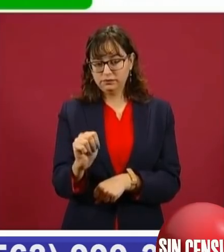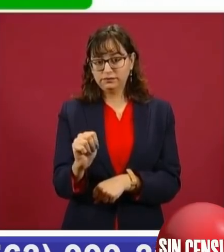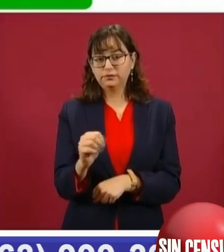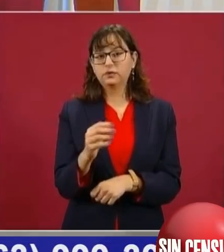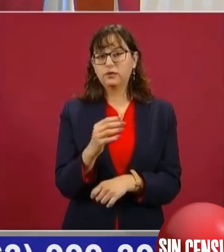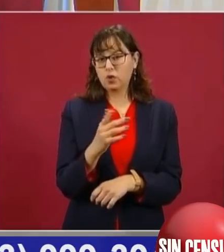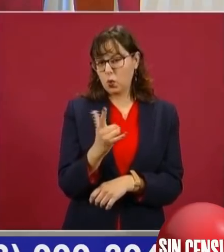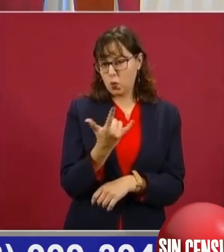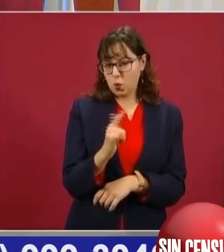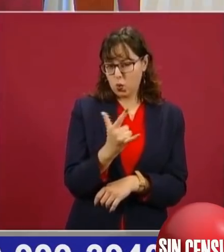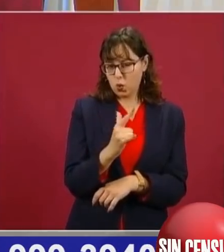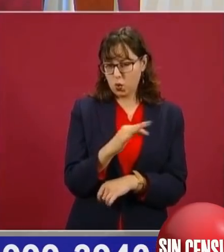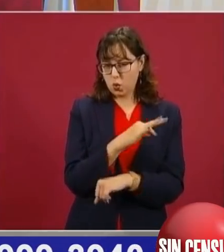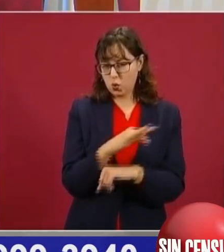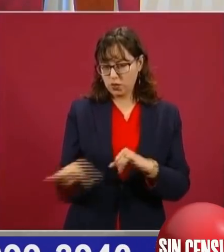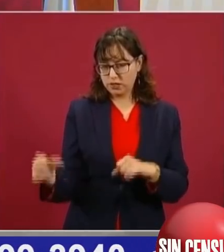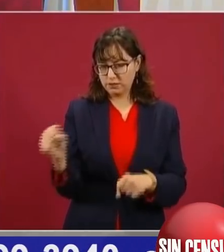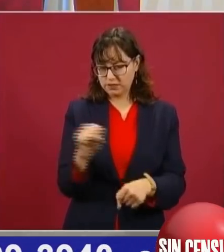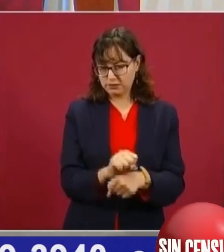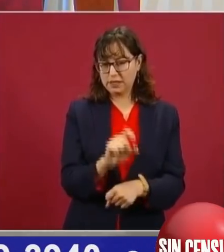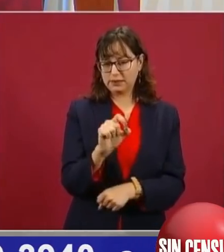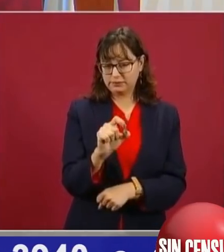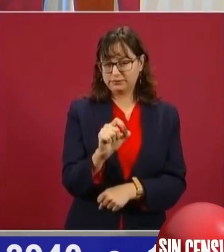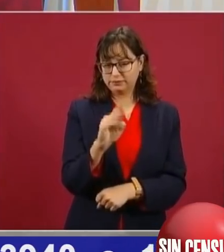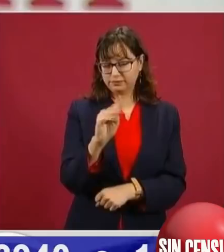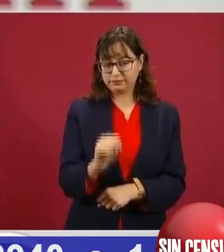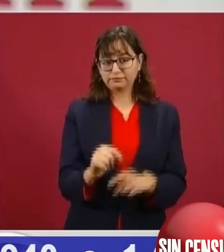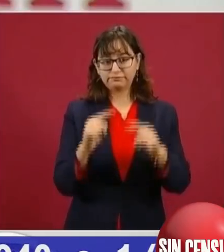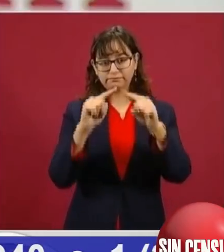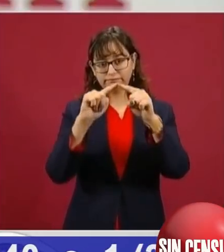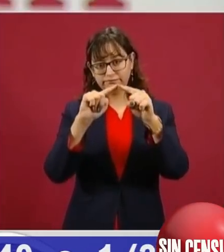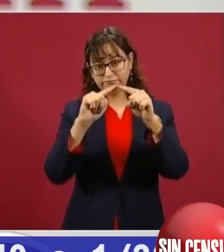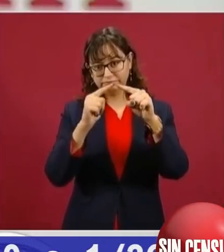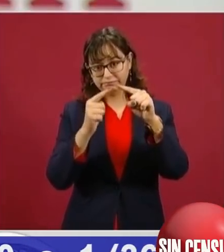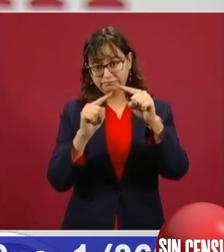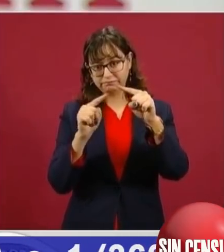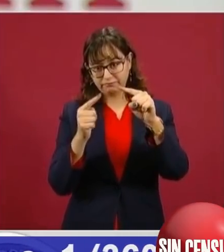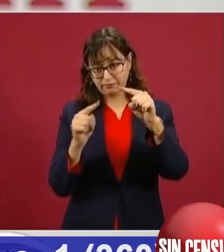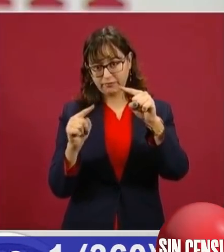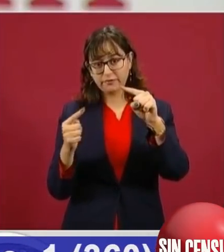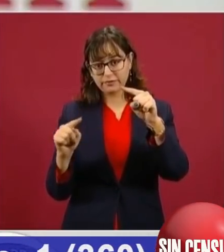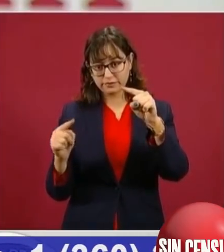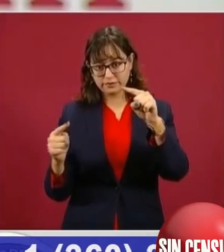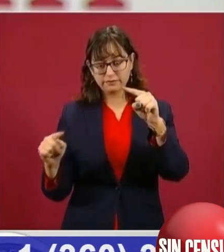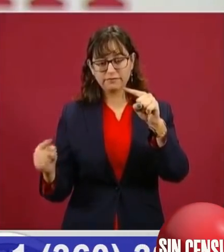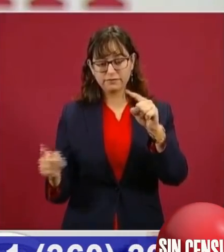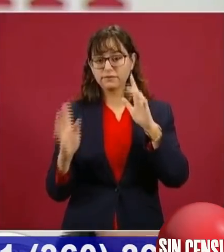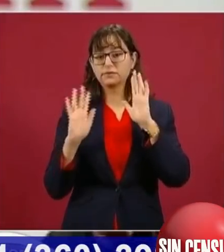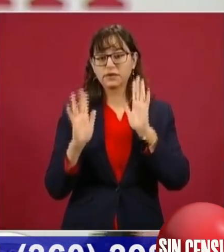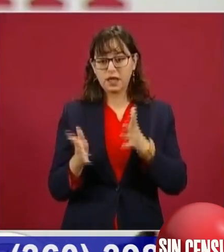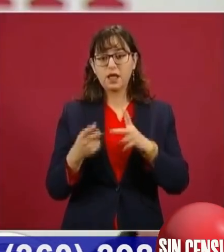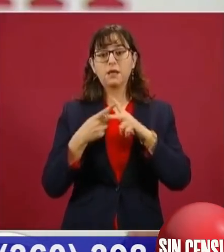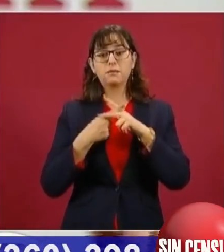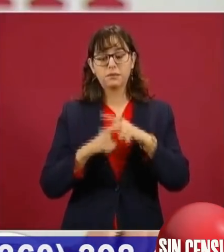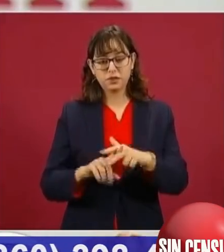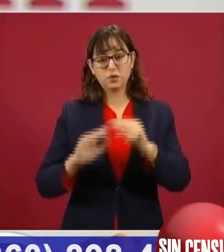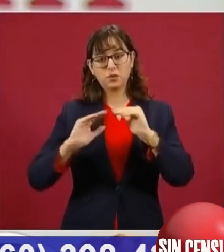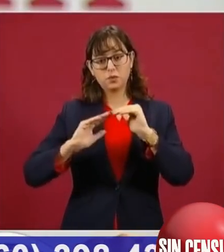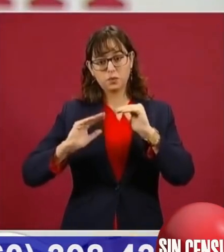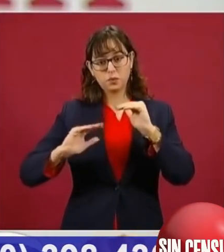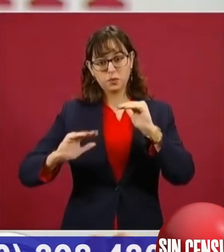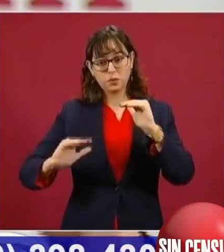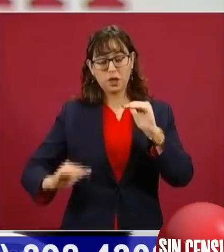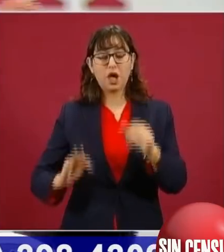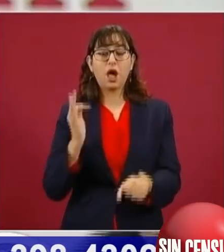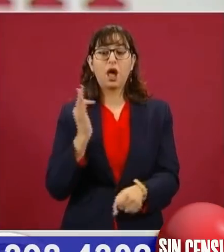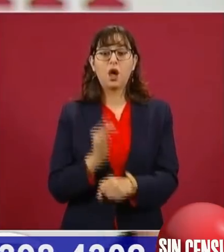julio, se empieza a ver una reducción, es decir, un descenso en la cantidad de casos que se presentan cada semana. Estamos ya, como digo, en la